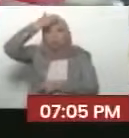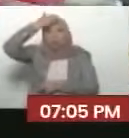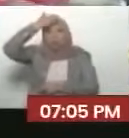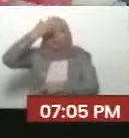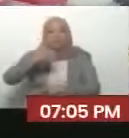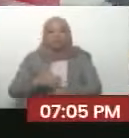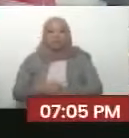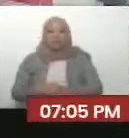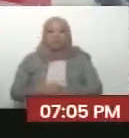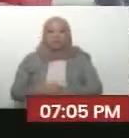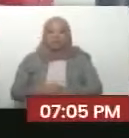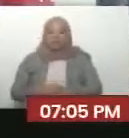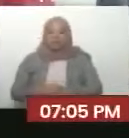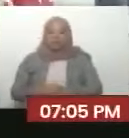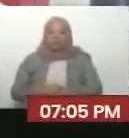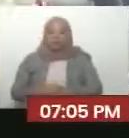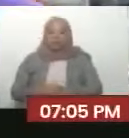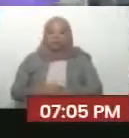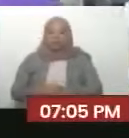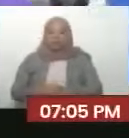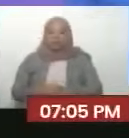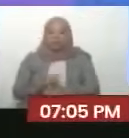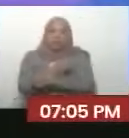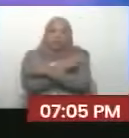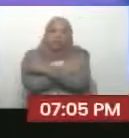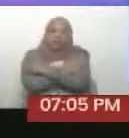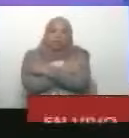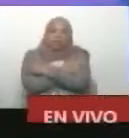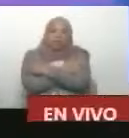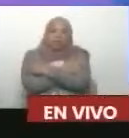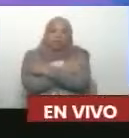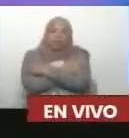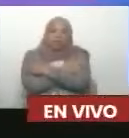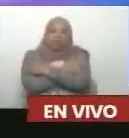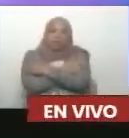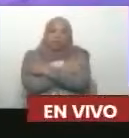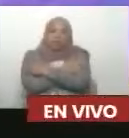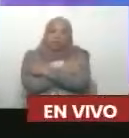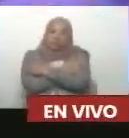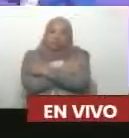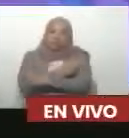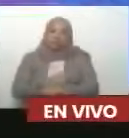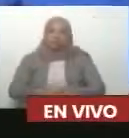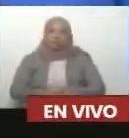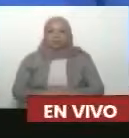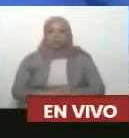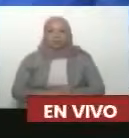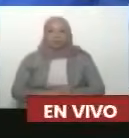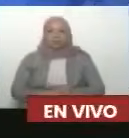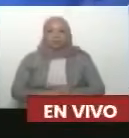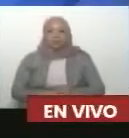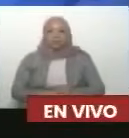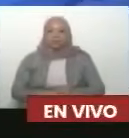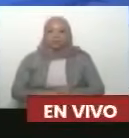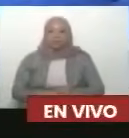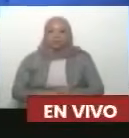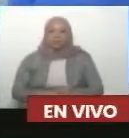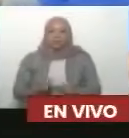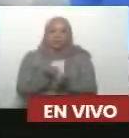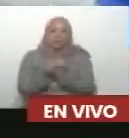Ella me habló de su amor por Venezuela, su pasión por Venezuela, y yo le hablé de mi amor por Venezuela, mi